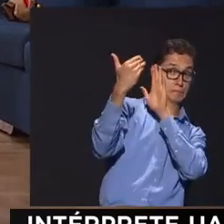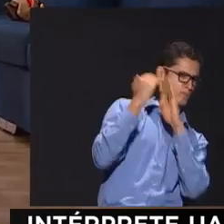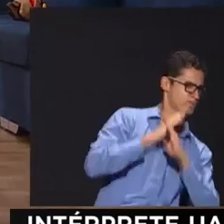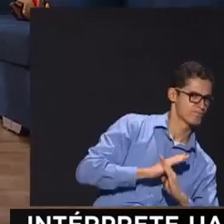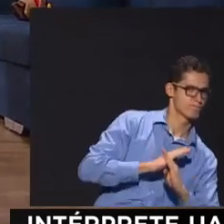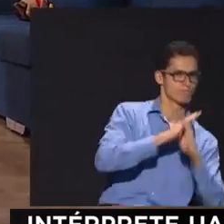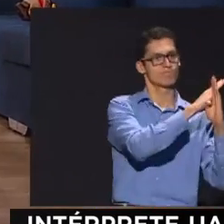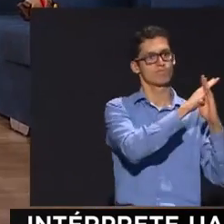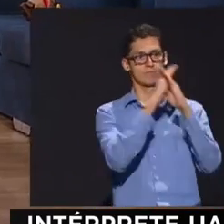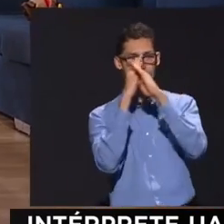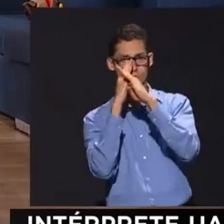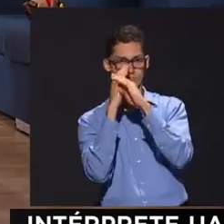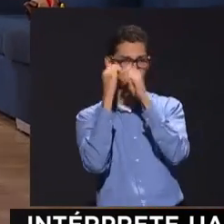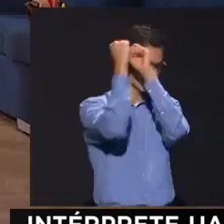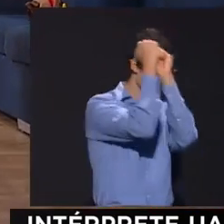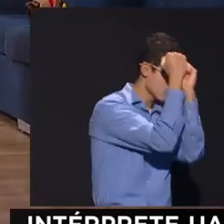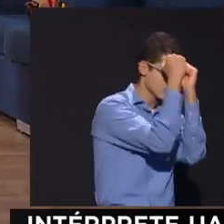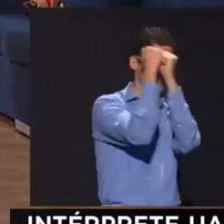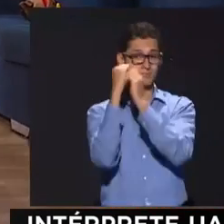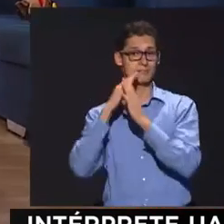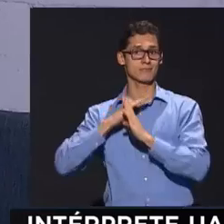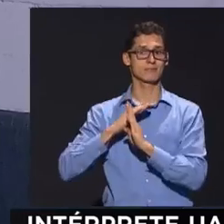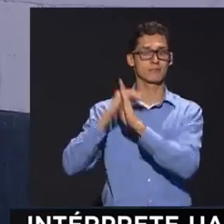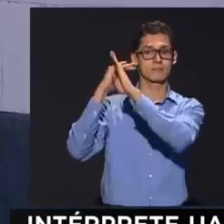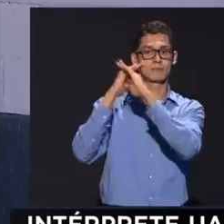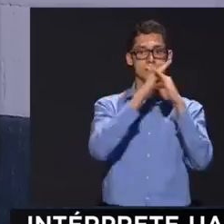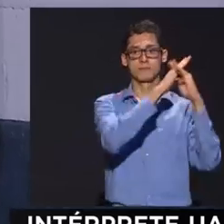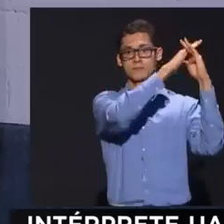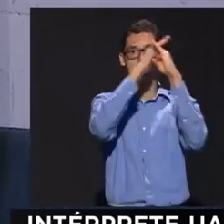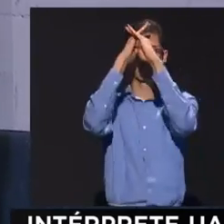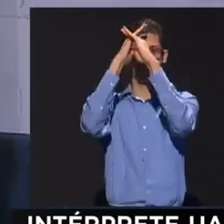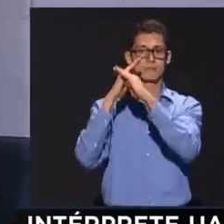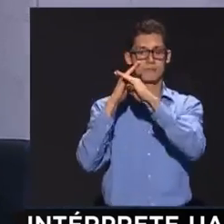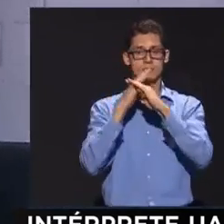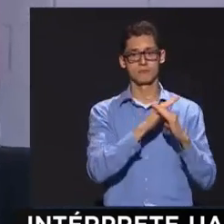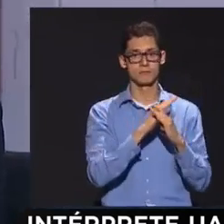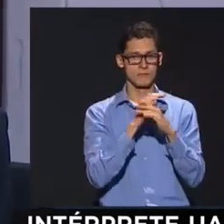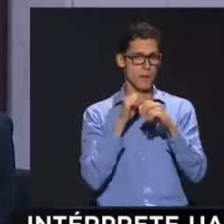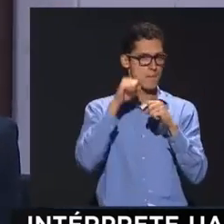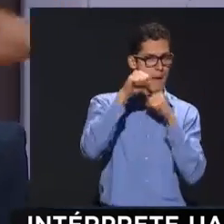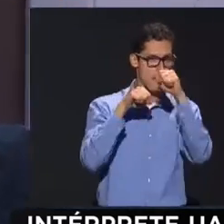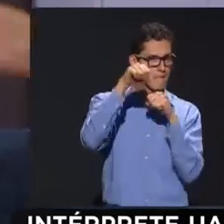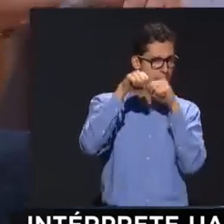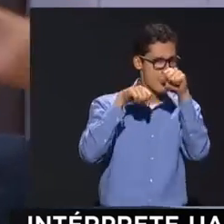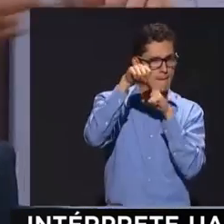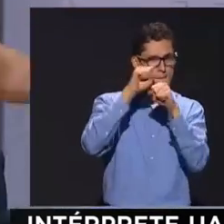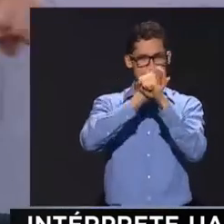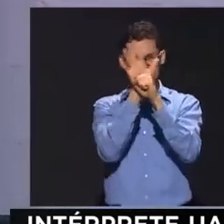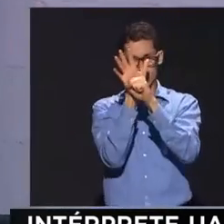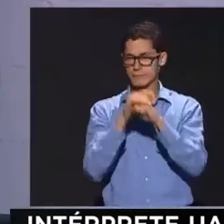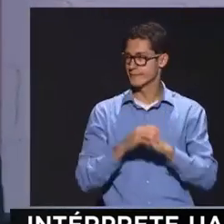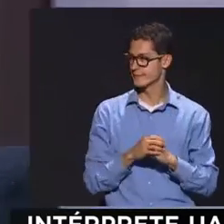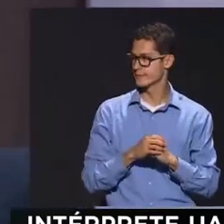me defiendo mezclando me tapo y lo que hemos vivido papá papá